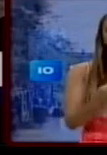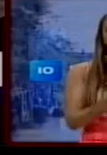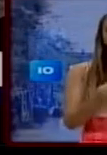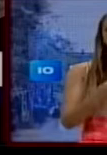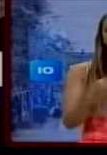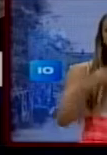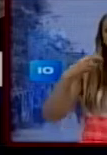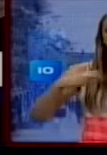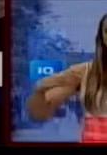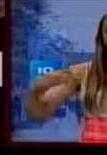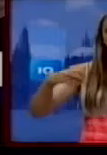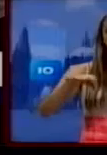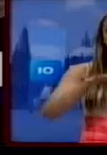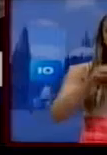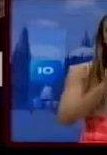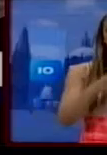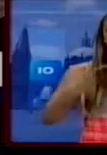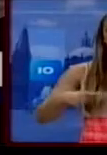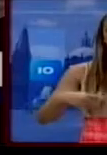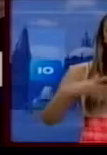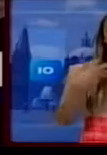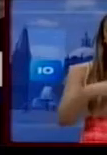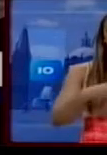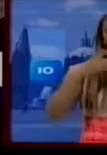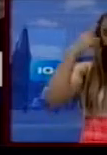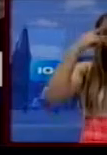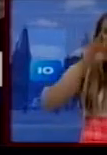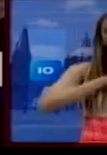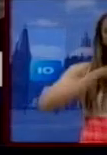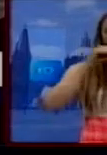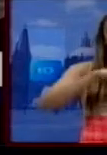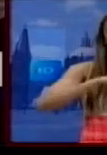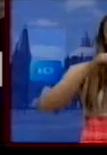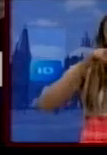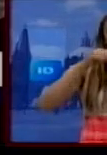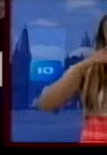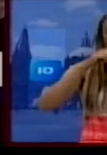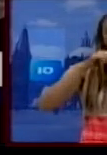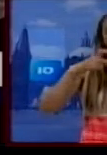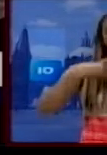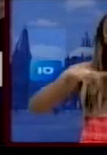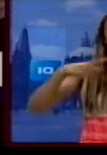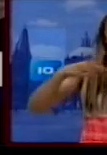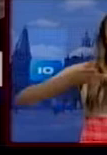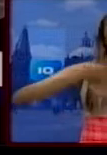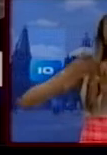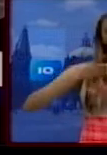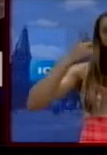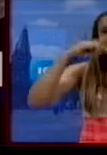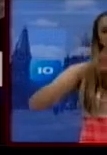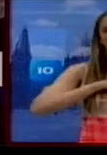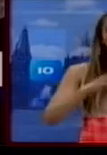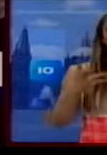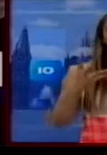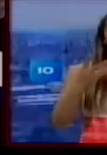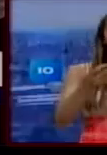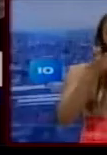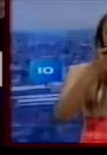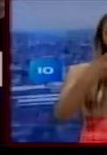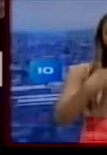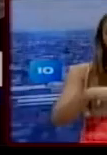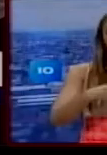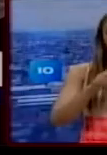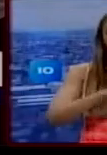de trabajo con los microempresarios para poder armar paquetes de obras y así poder estar invirtiendo en estas empresas